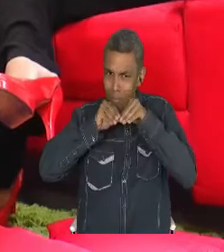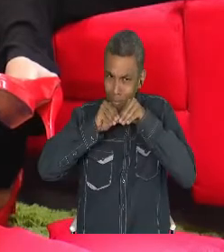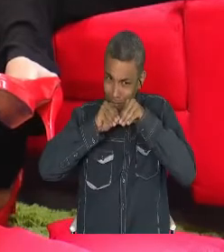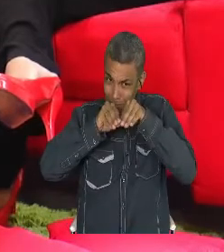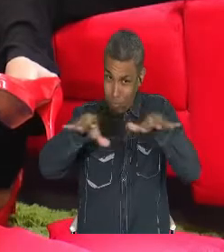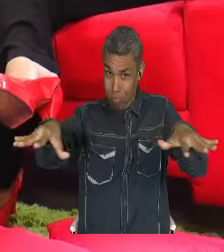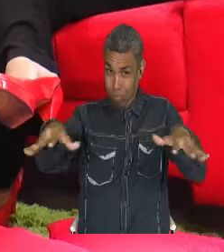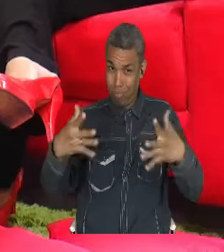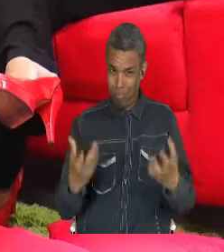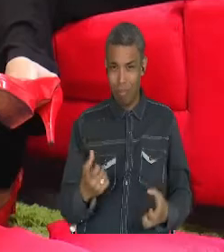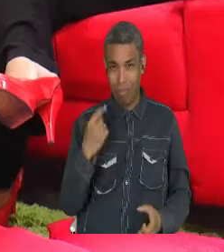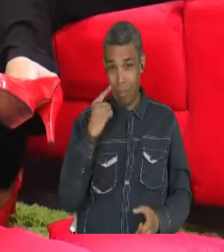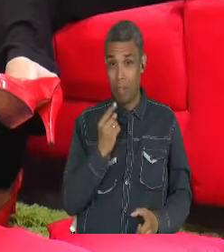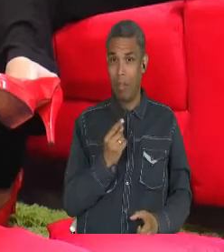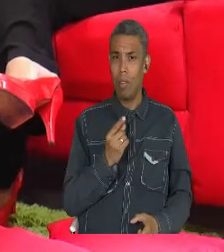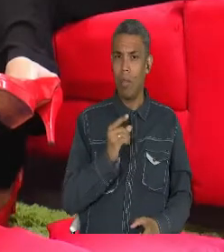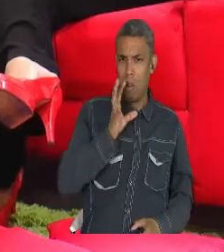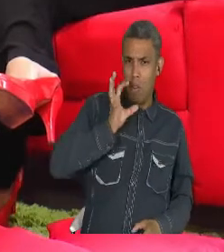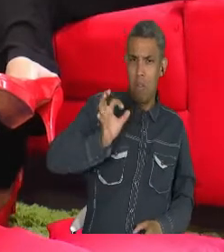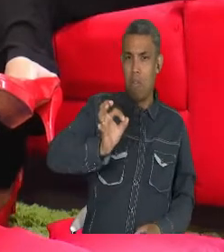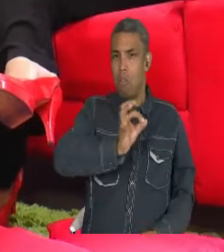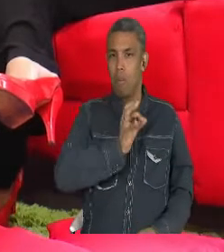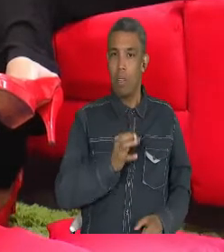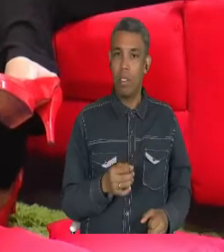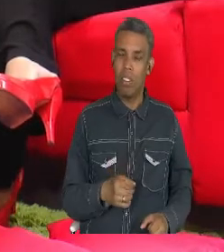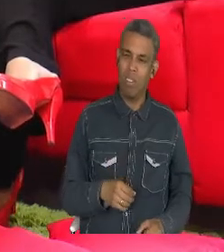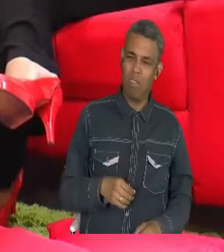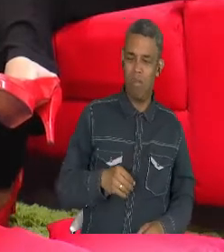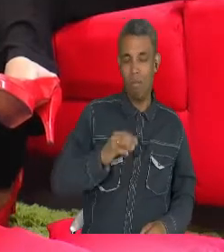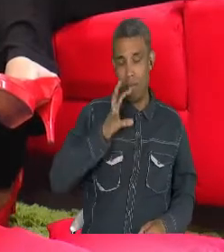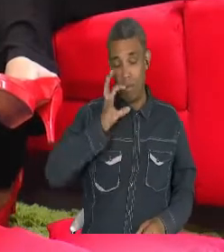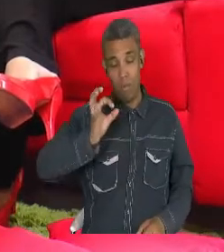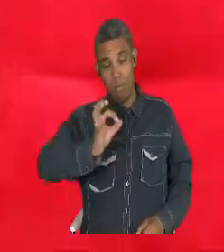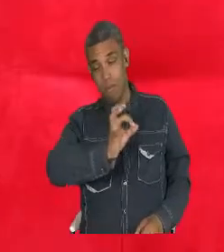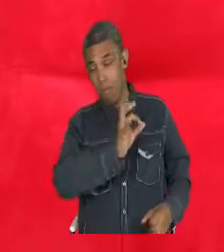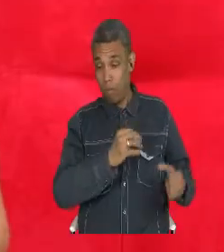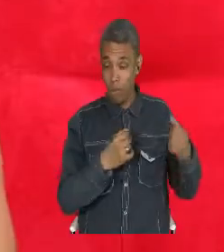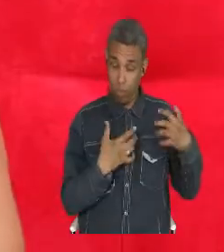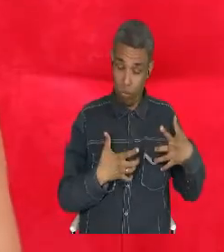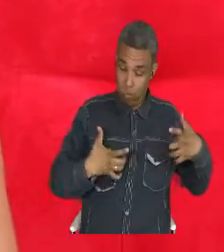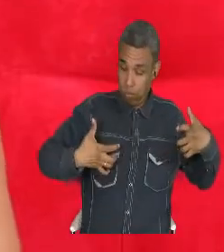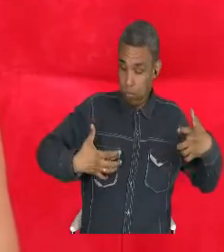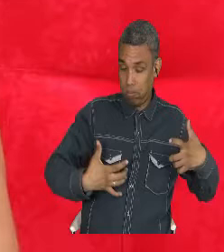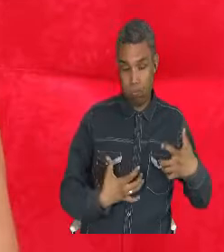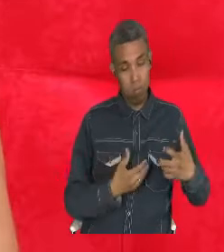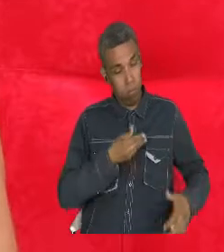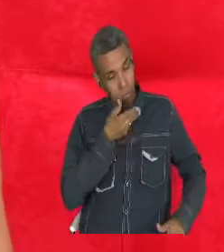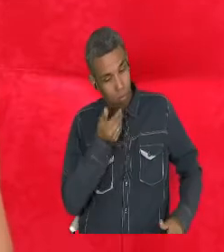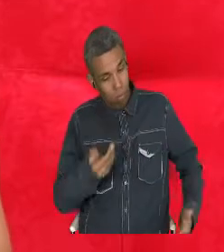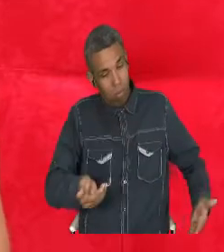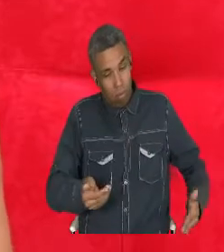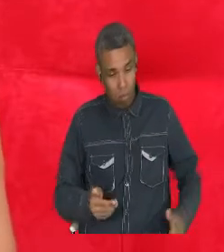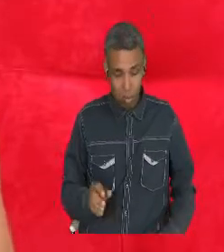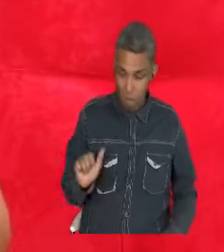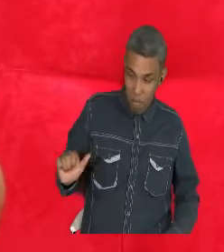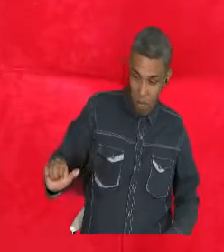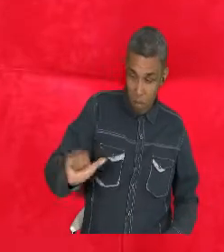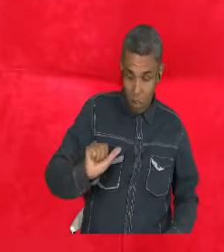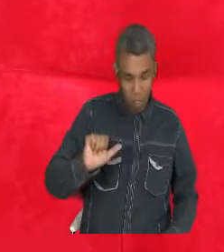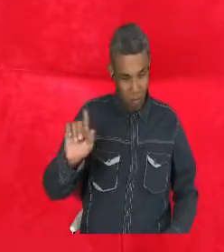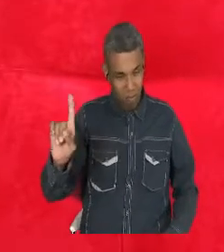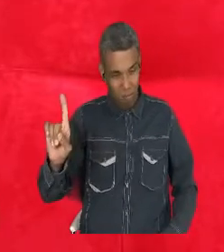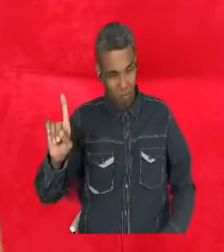pronto acabar ese machismo en este género vallenato, que siempre dan como cierta prioridad al hombre en el género vallenato